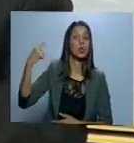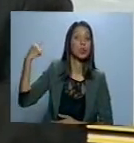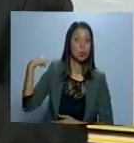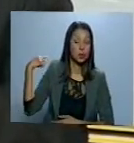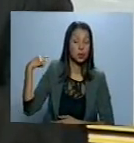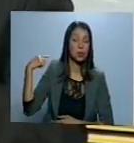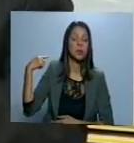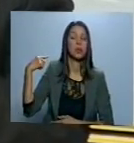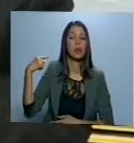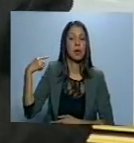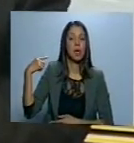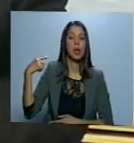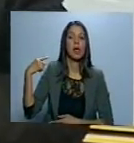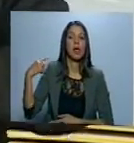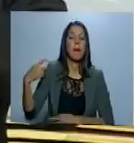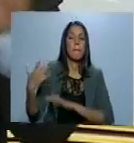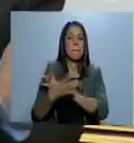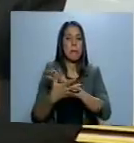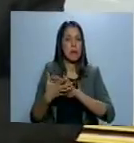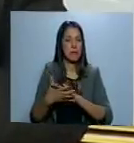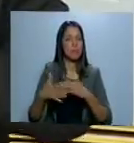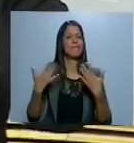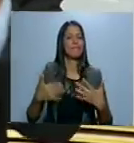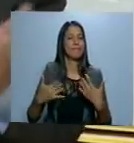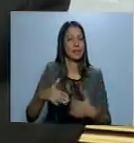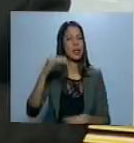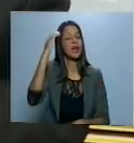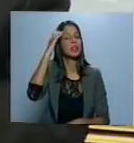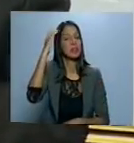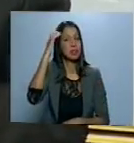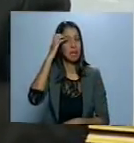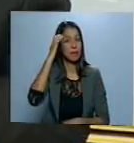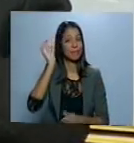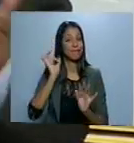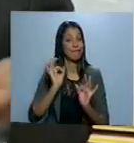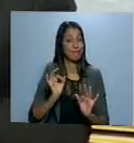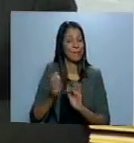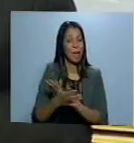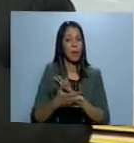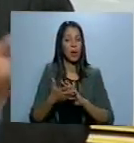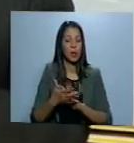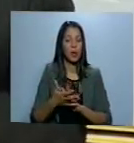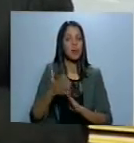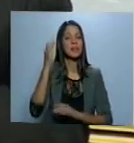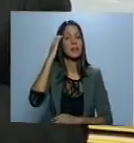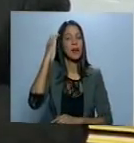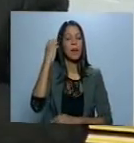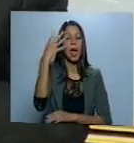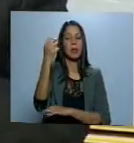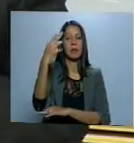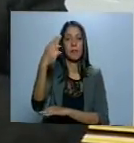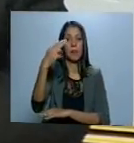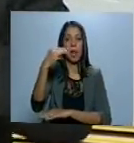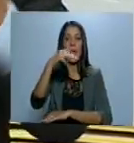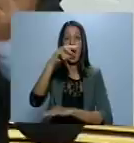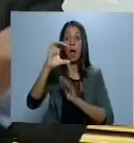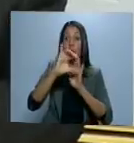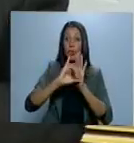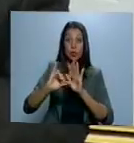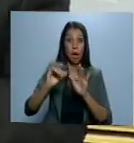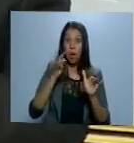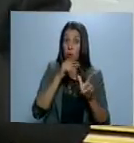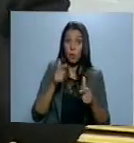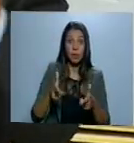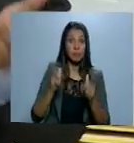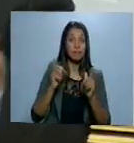estado de excepción, porque sabemos pues que la Asamblea Nacional para ese momento trató de